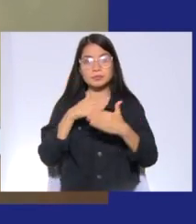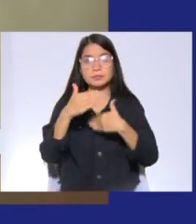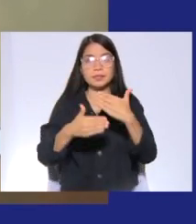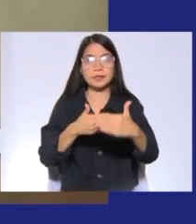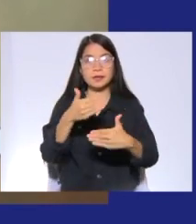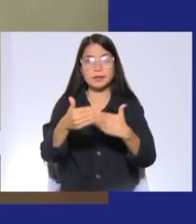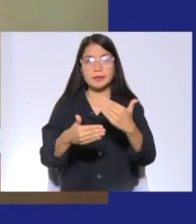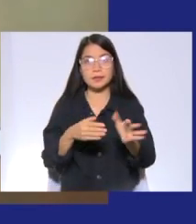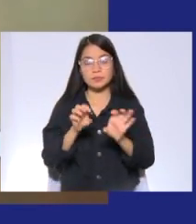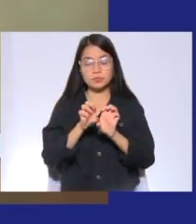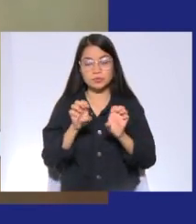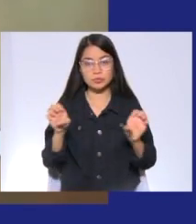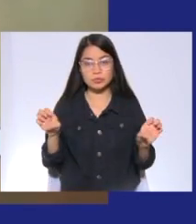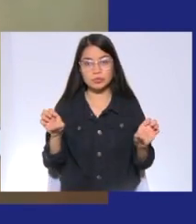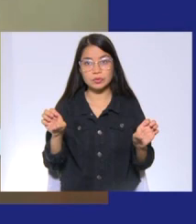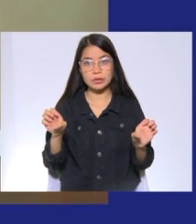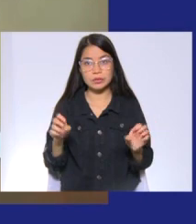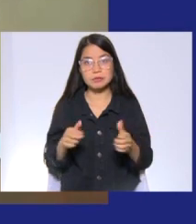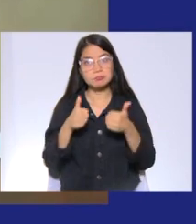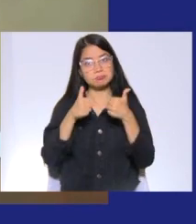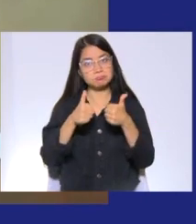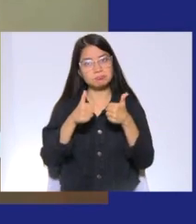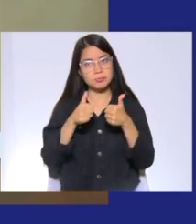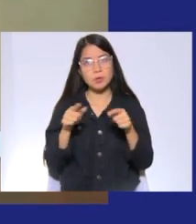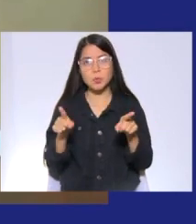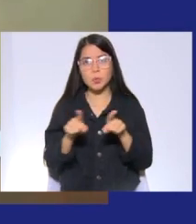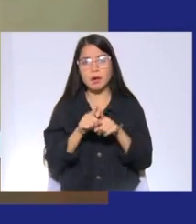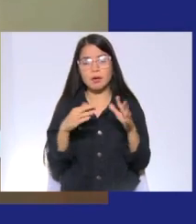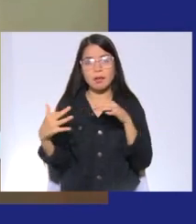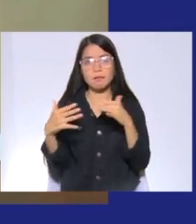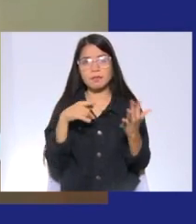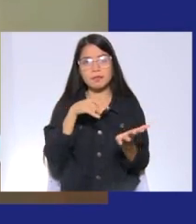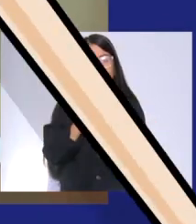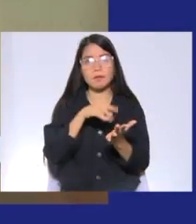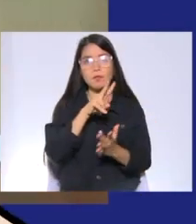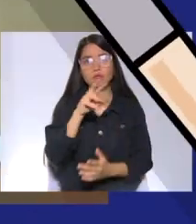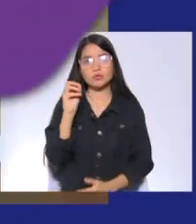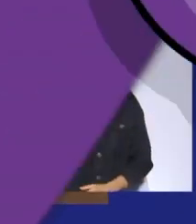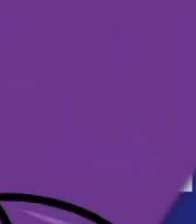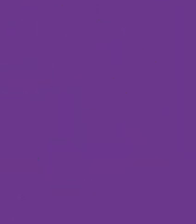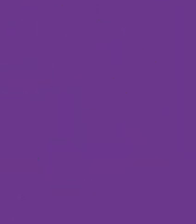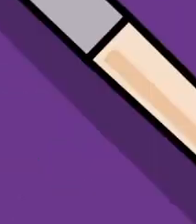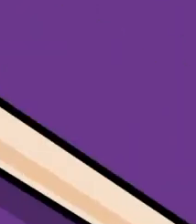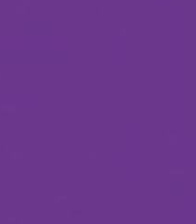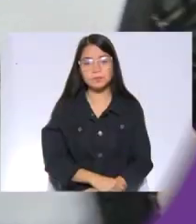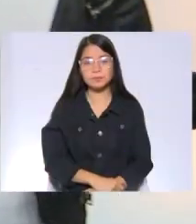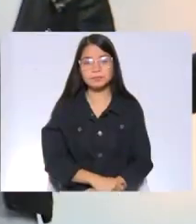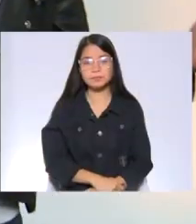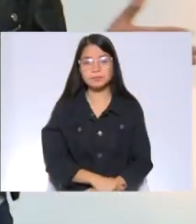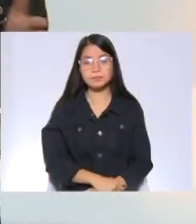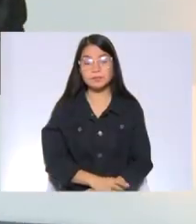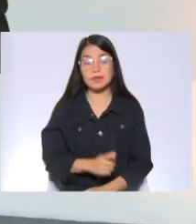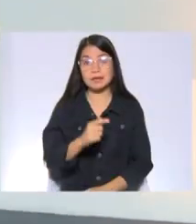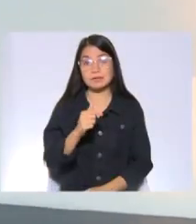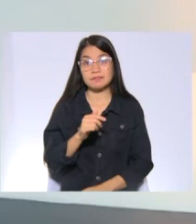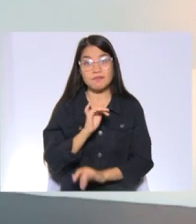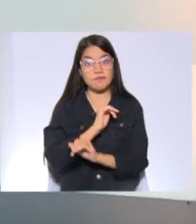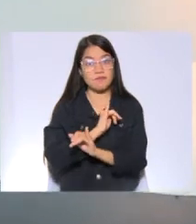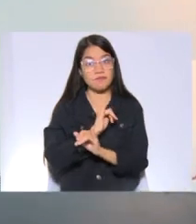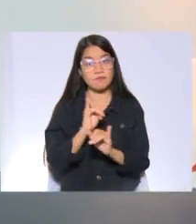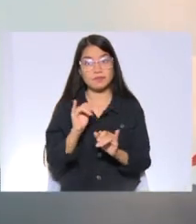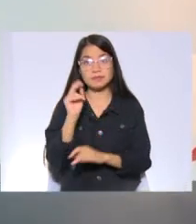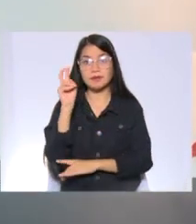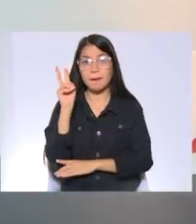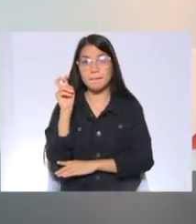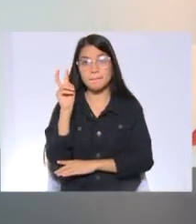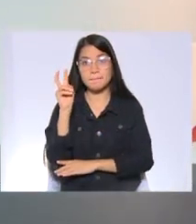salga victorioso como la batalla de Carabobo en los 200 años. Y así finaliza nuestro